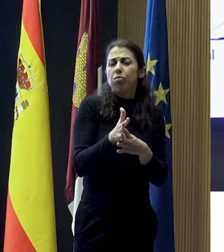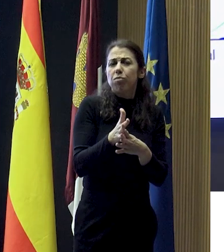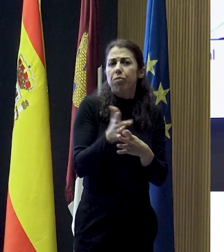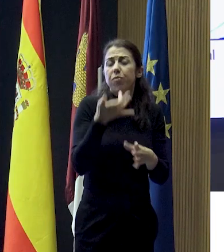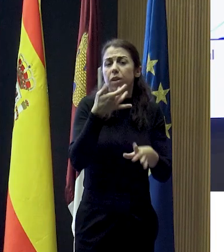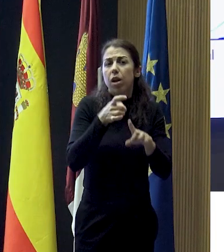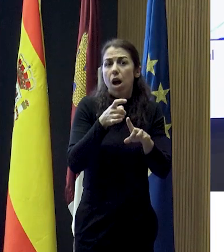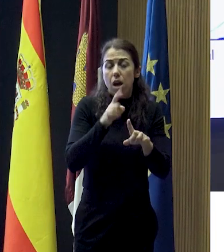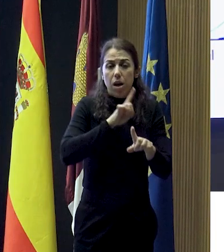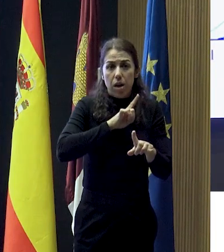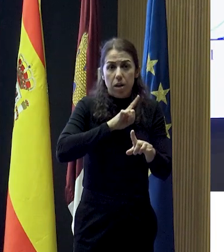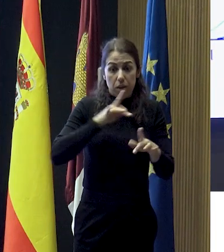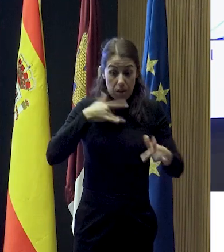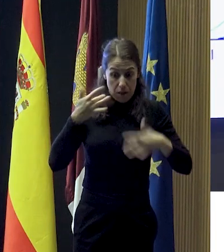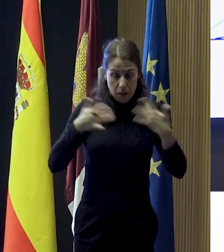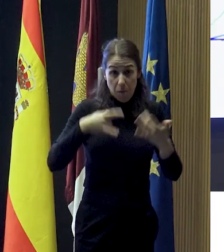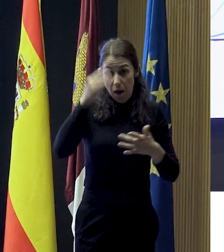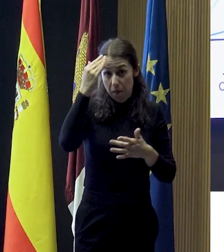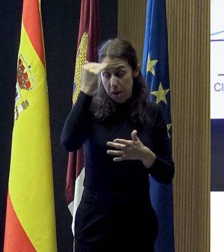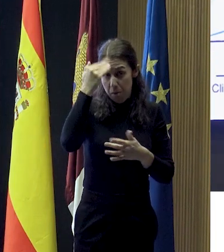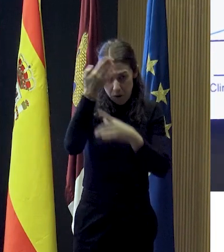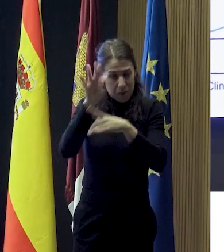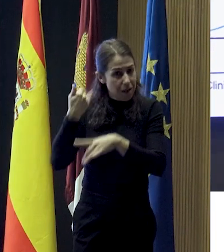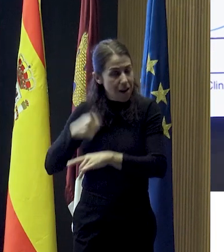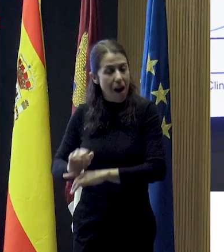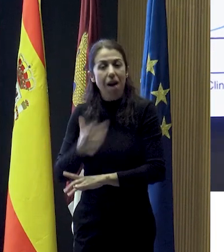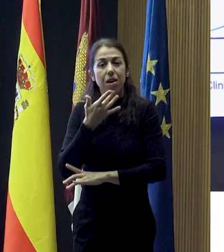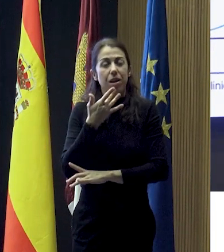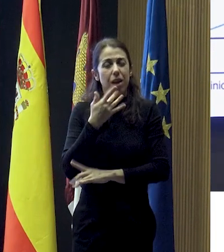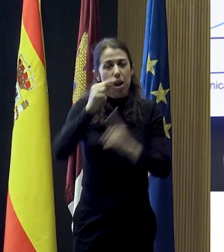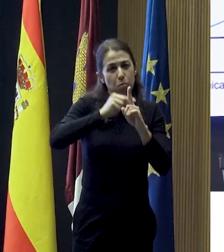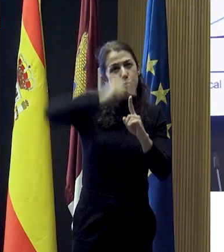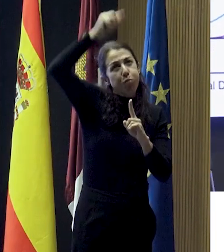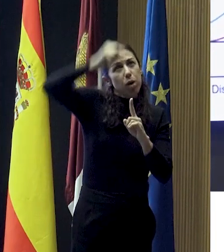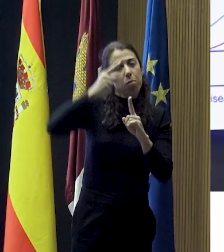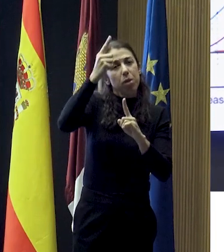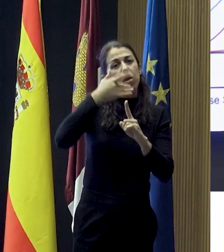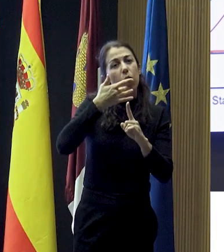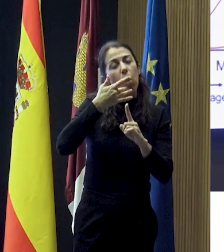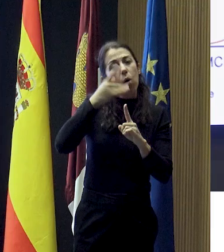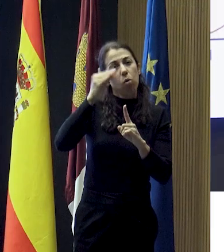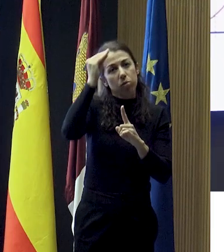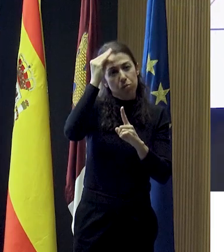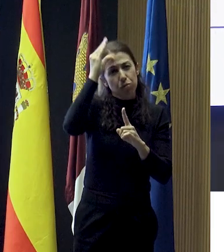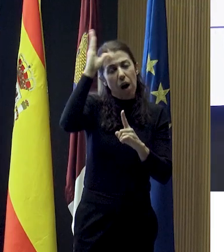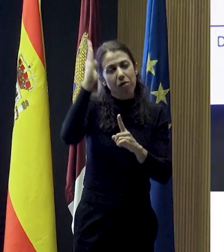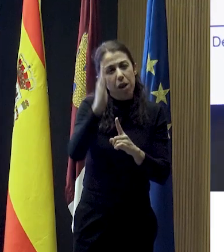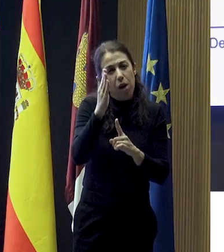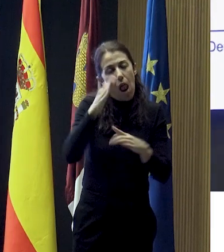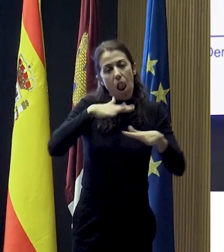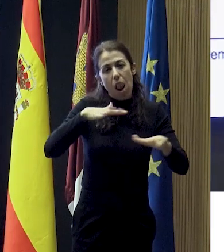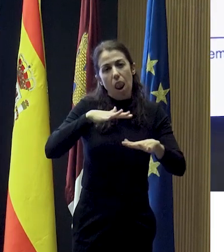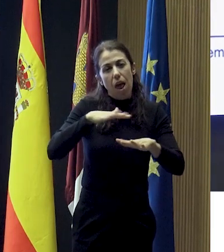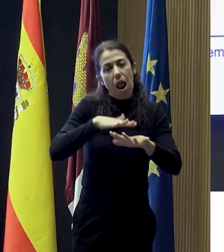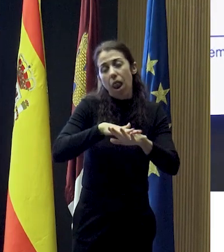ciertos síntomas de pérdida de memoria. Y el pico aumenta en lo que se llama el deterioro cognitivo leve. Es decir, cuando